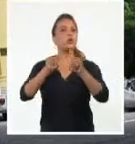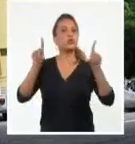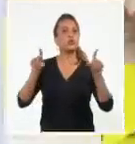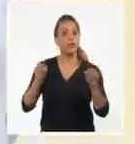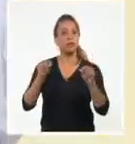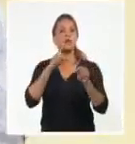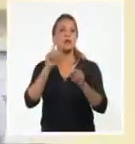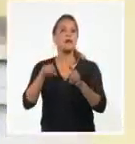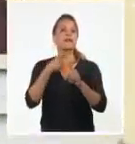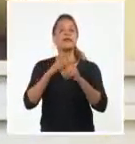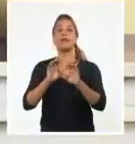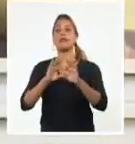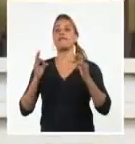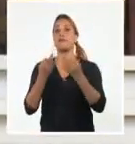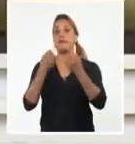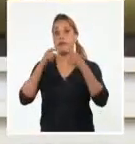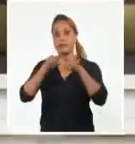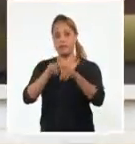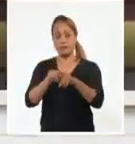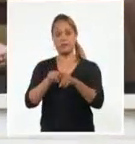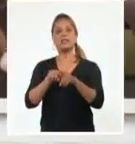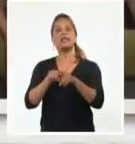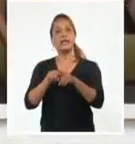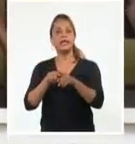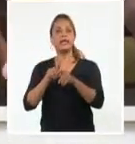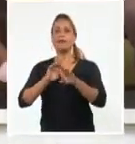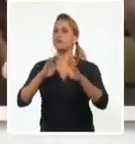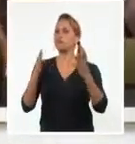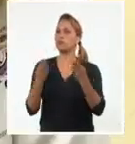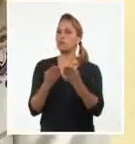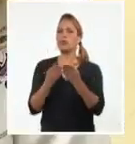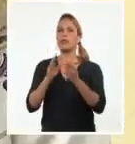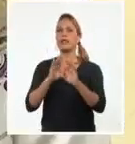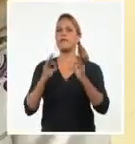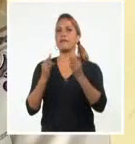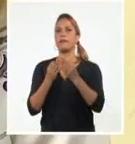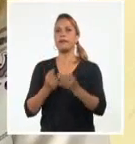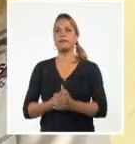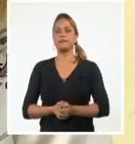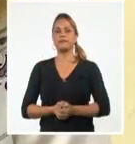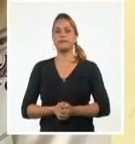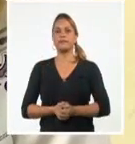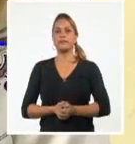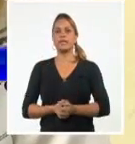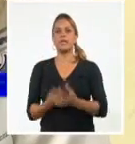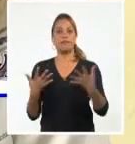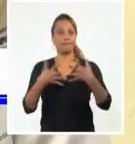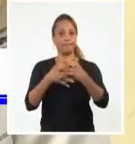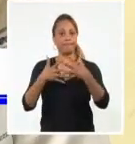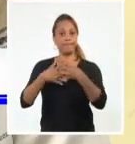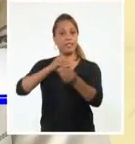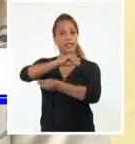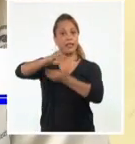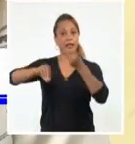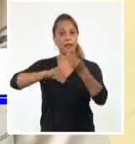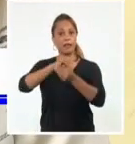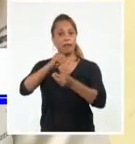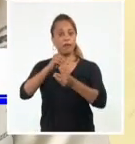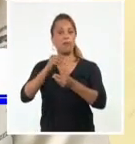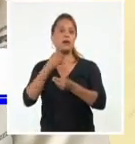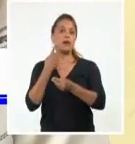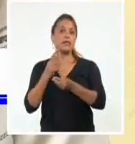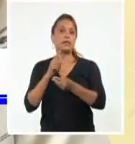lazos consanguíneos y trasciende el estrecho marco de la familia nuclear. El régimen de filiación se transforma radicalmente